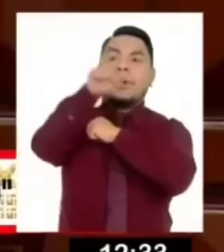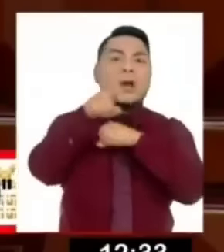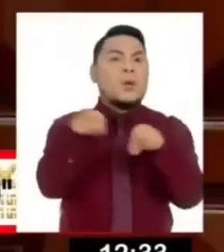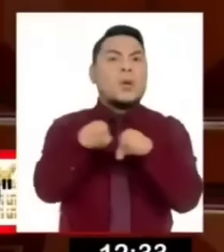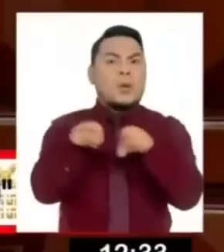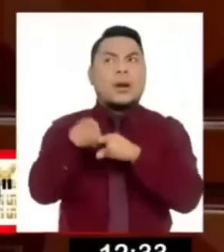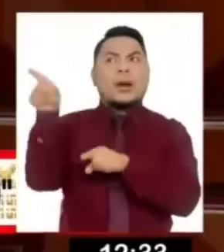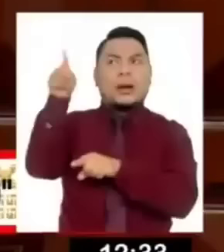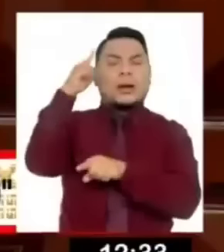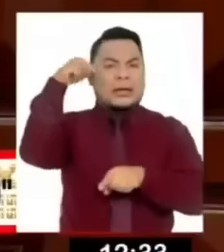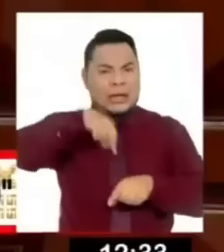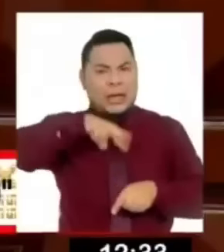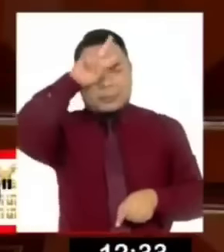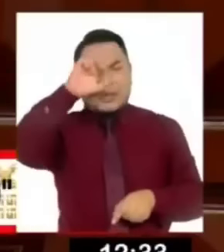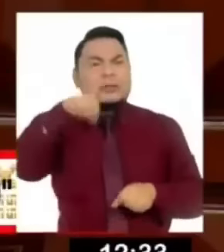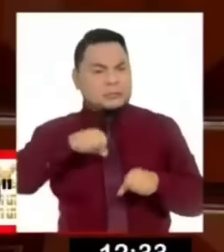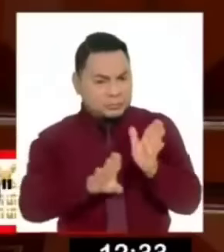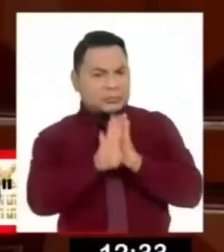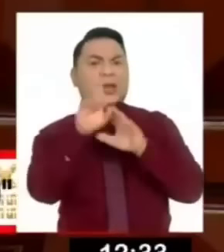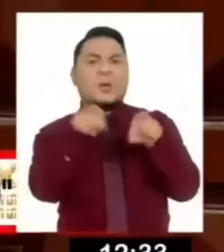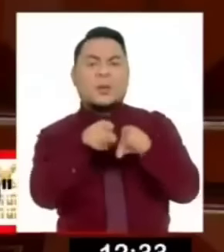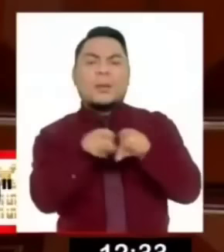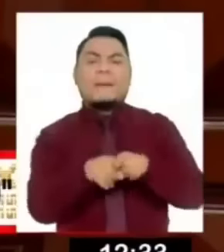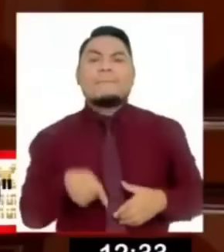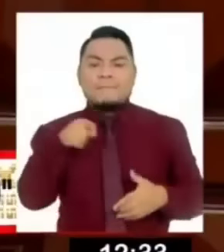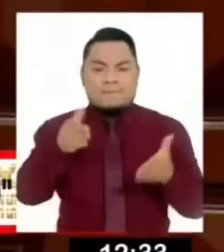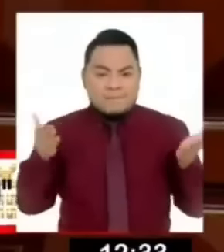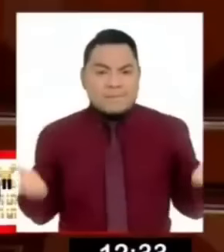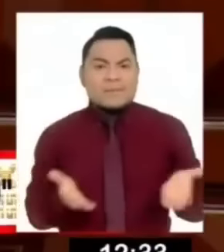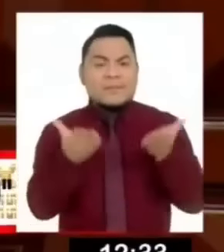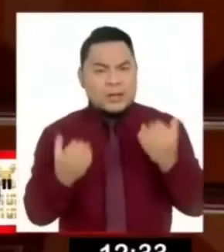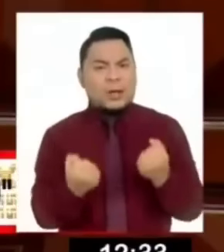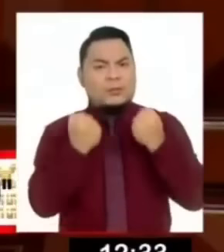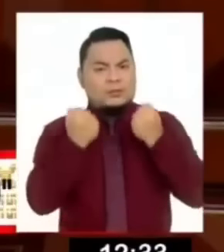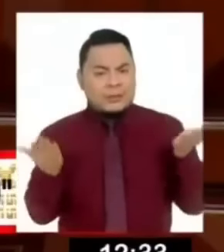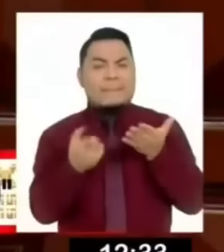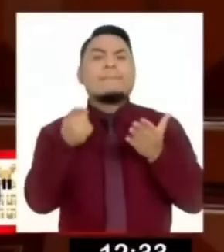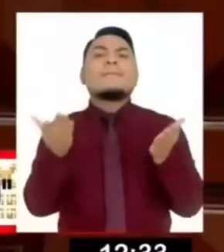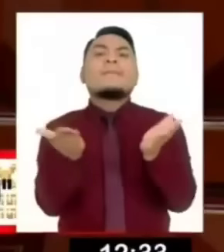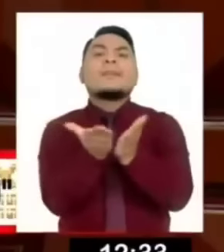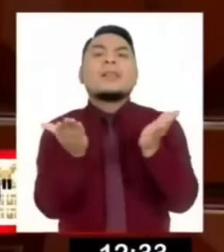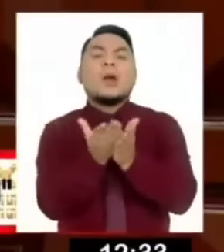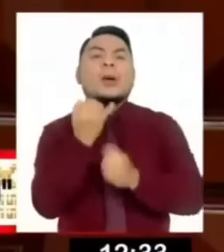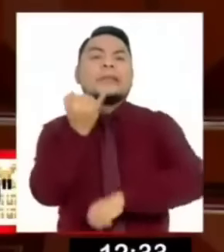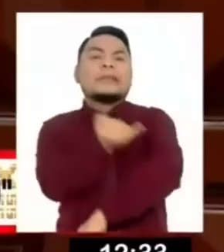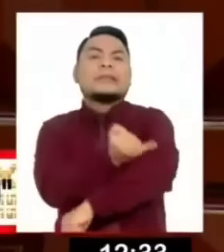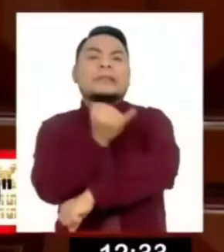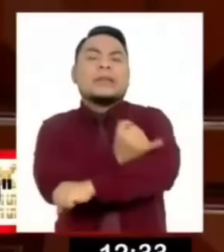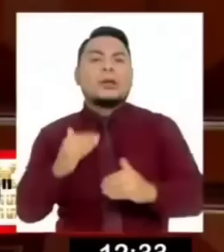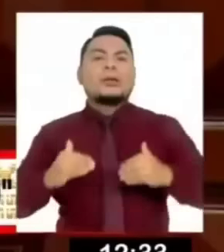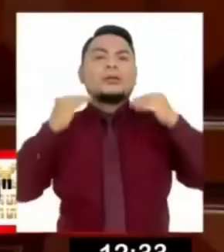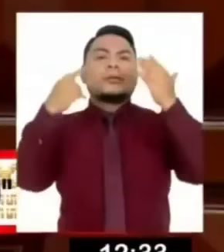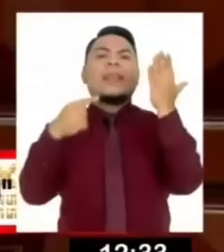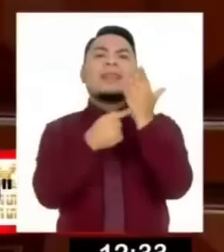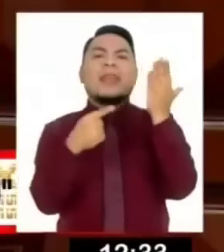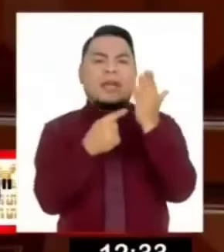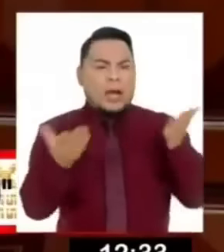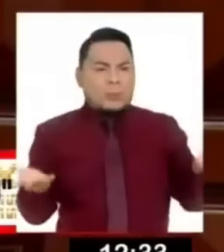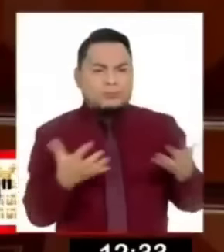consideramos que aquí pasará lo mismo. Se impulsará fuertemente las escuelas e institutos superiores de educación